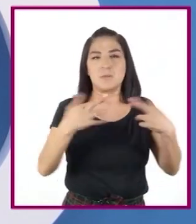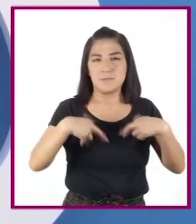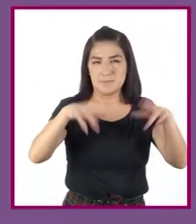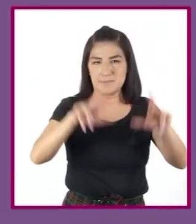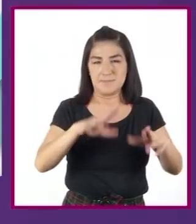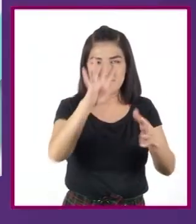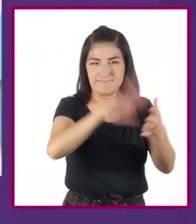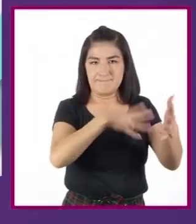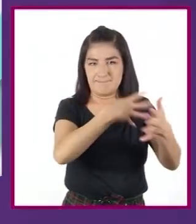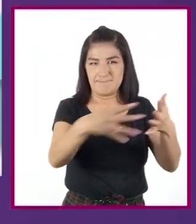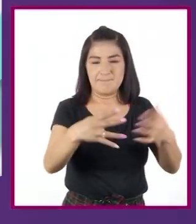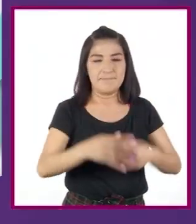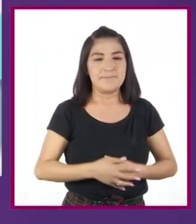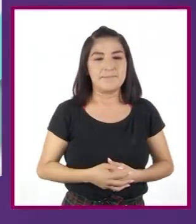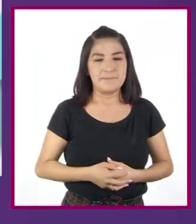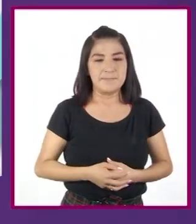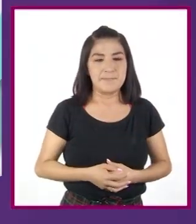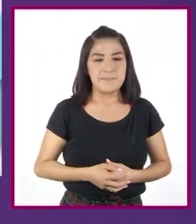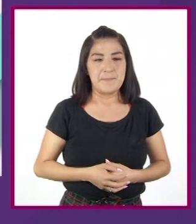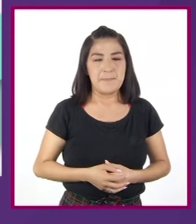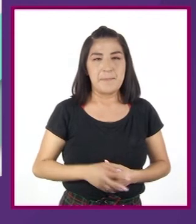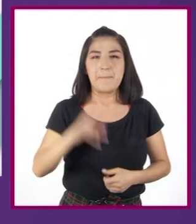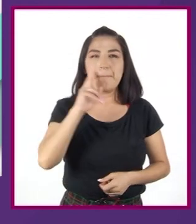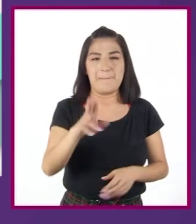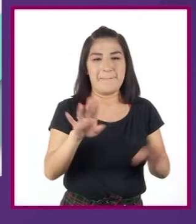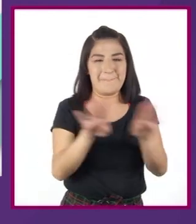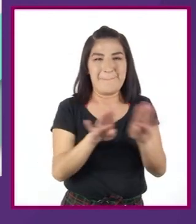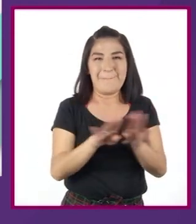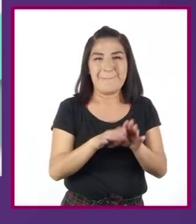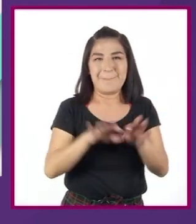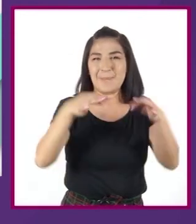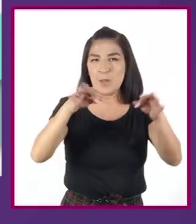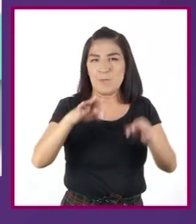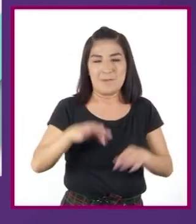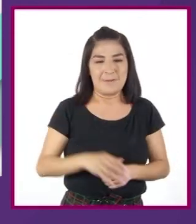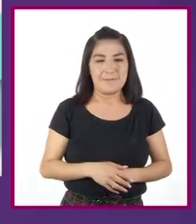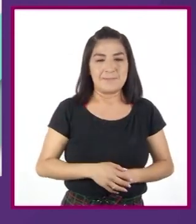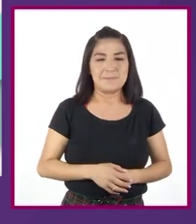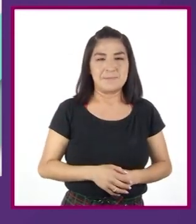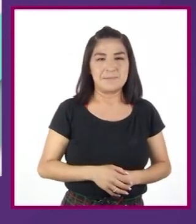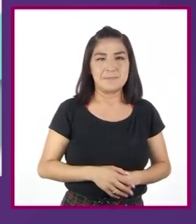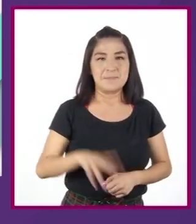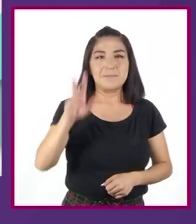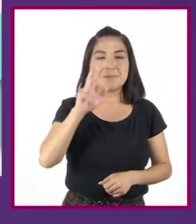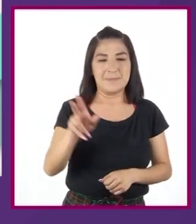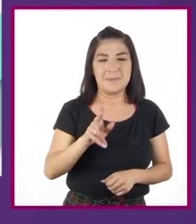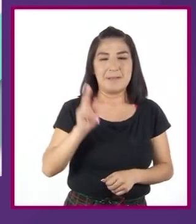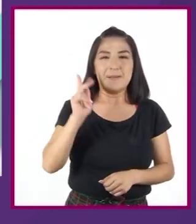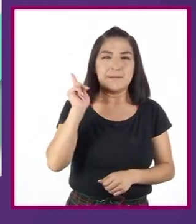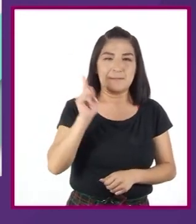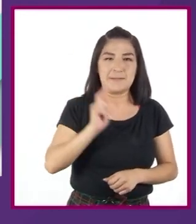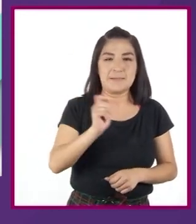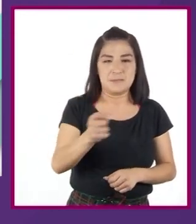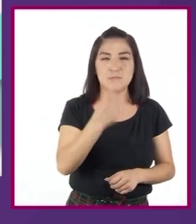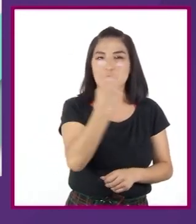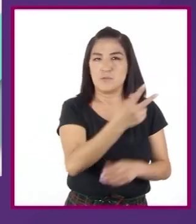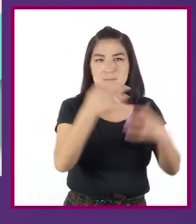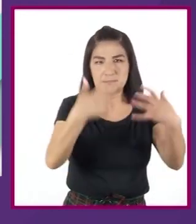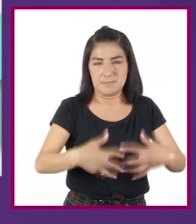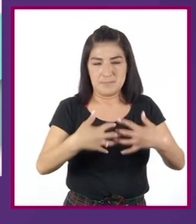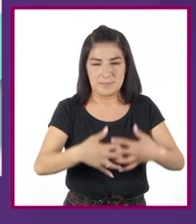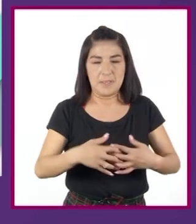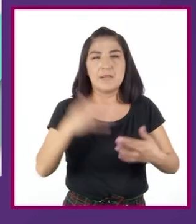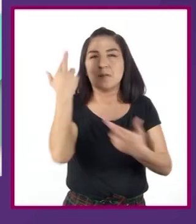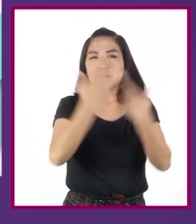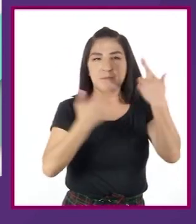tabla. Demos formato a nuestra tabla para poder ingresar los datos de las 2 máquinas y